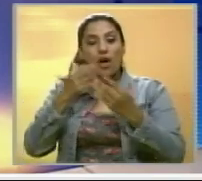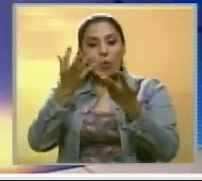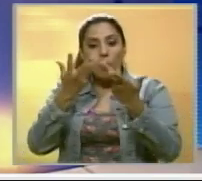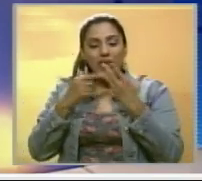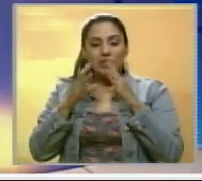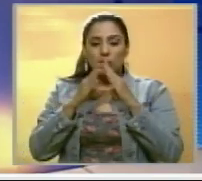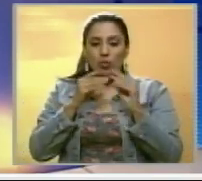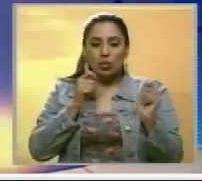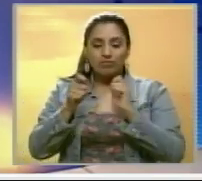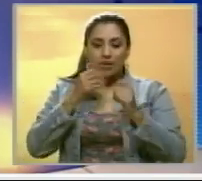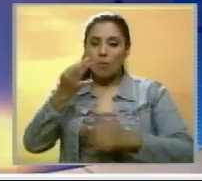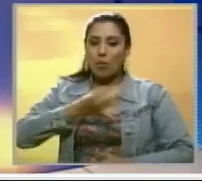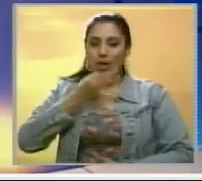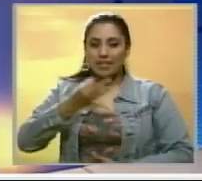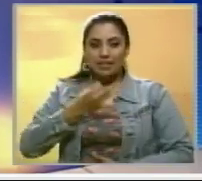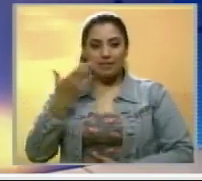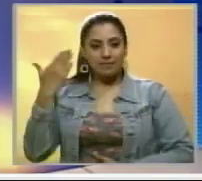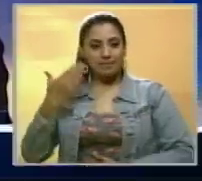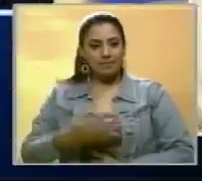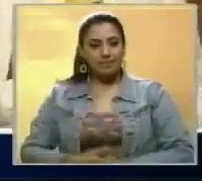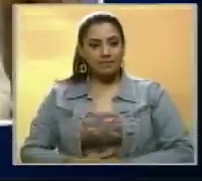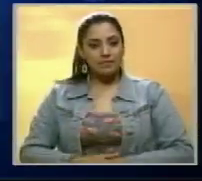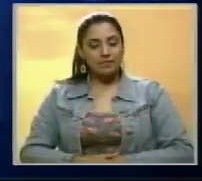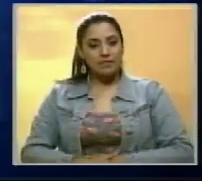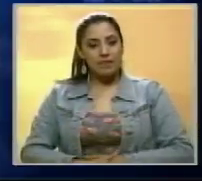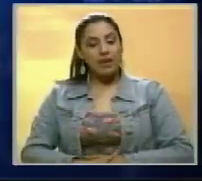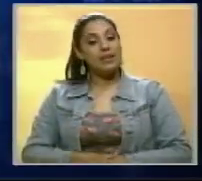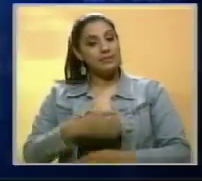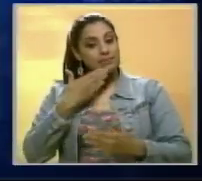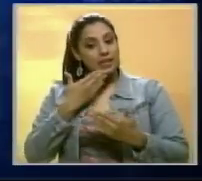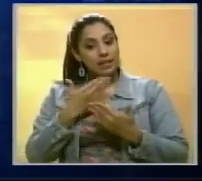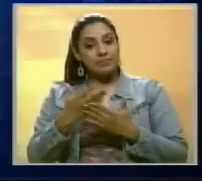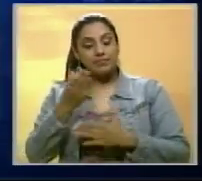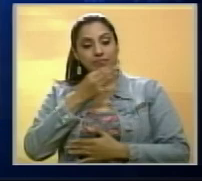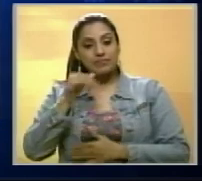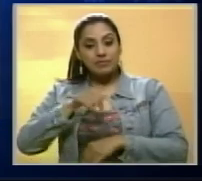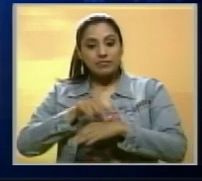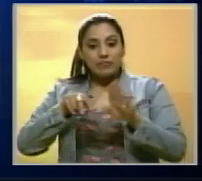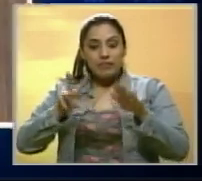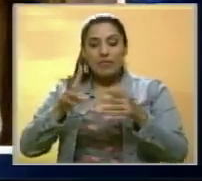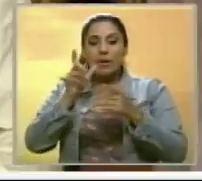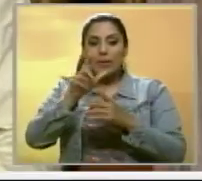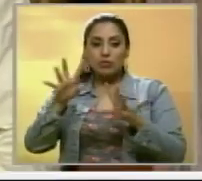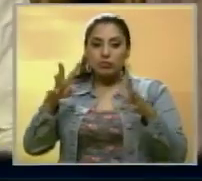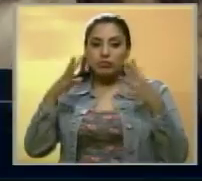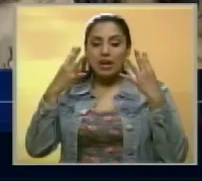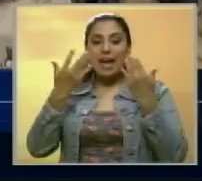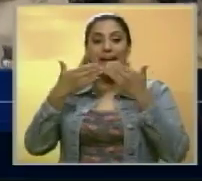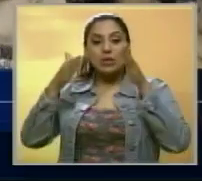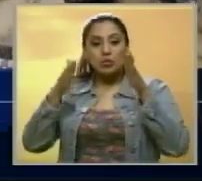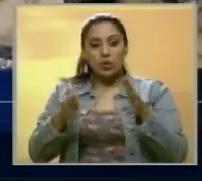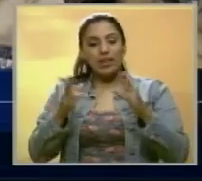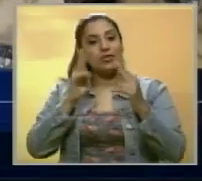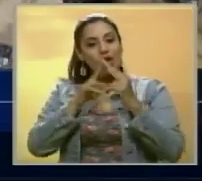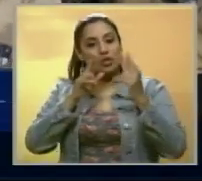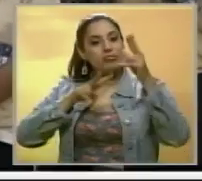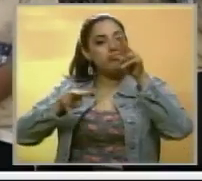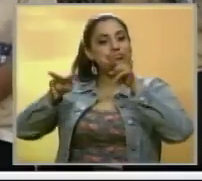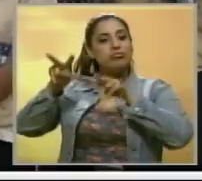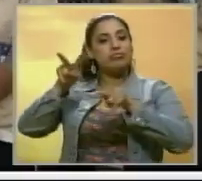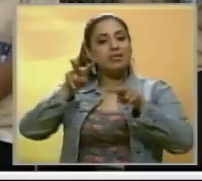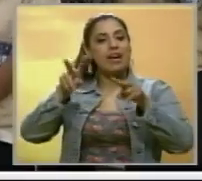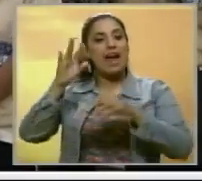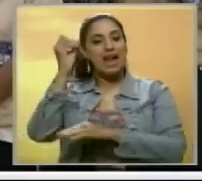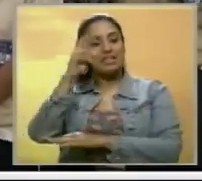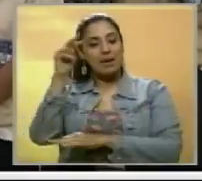trae el reporte. Buenas tardes, Diana, adelante. Gracias, buenas tardes. A esta hora, público en general y estudiantes conocen los espacios del